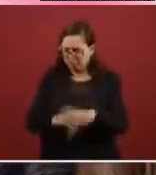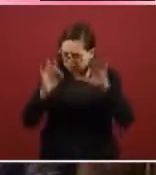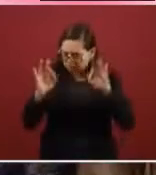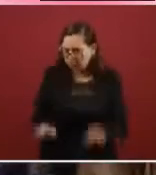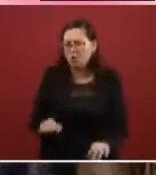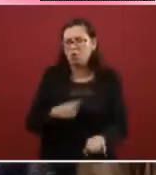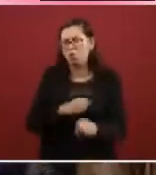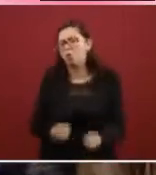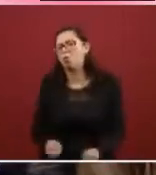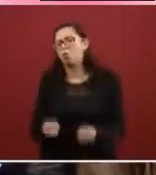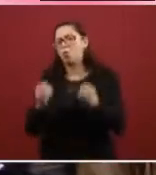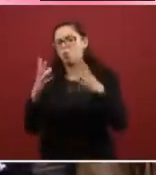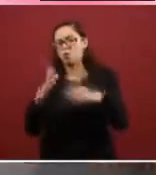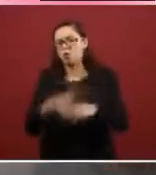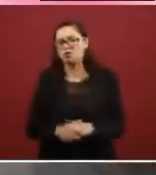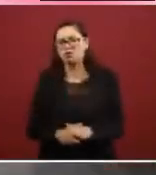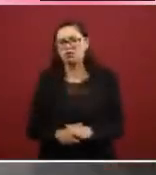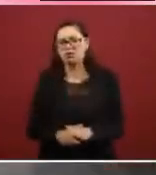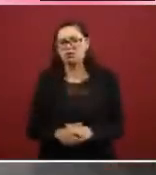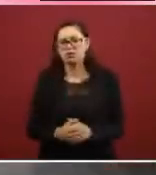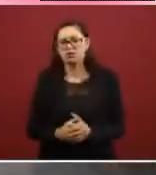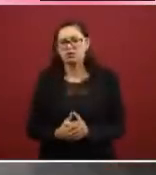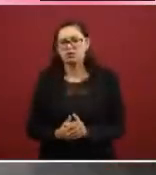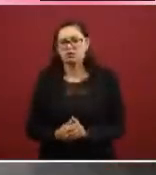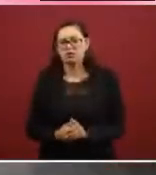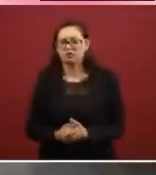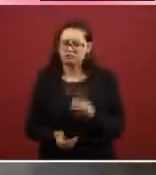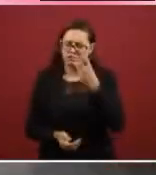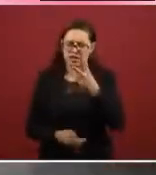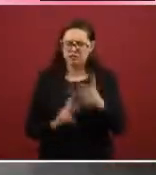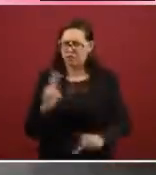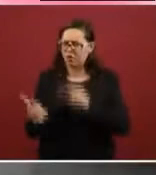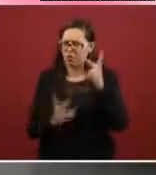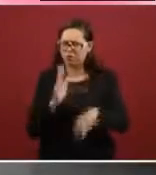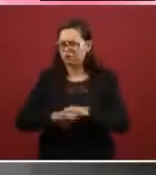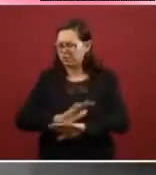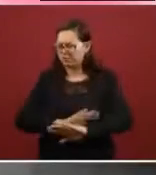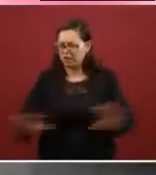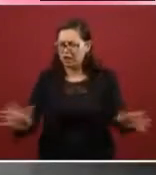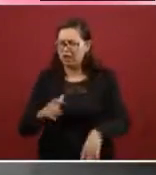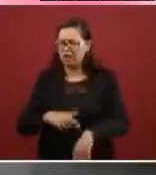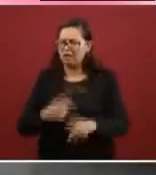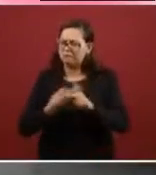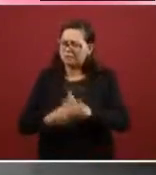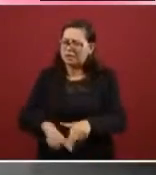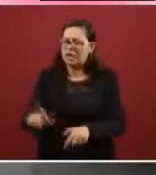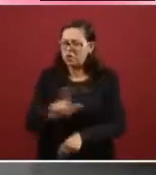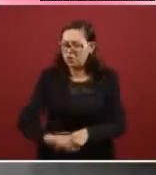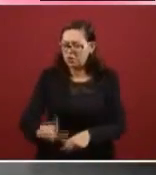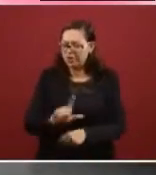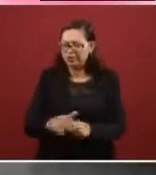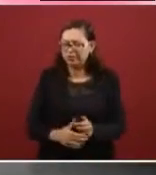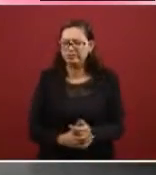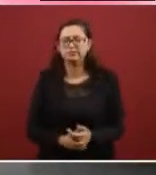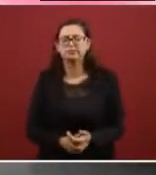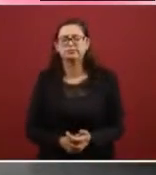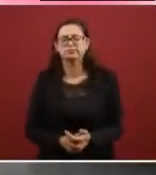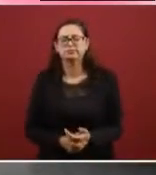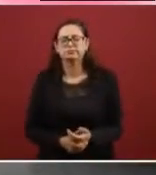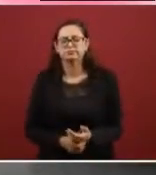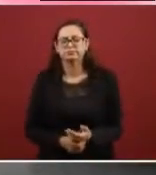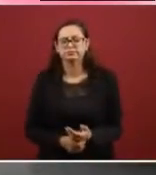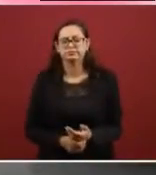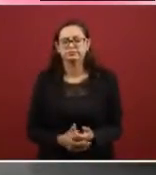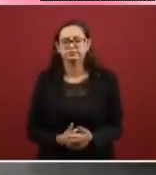number. Tres más, ¿no? Porque estamos empezando la semana. So we only can take three more because we're starting the week.